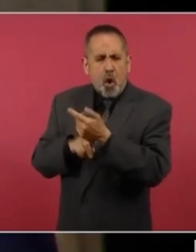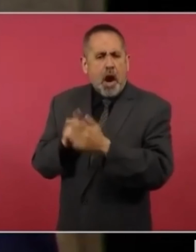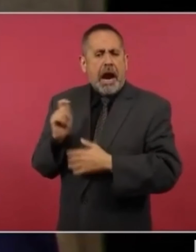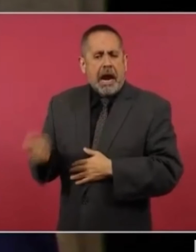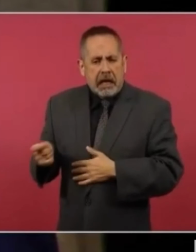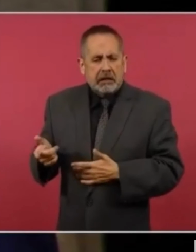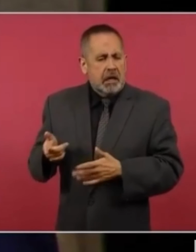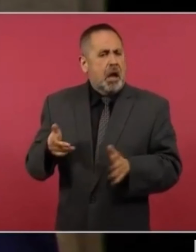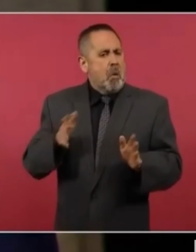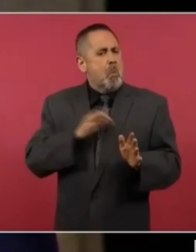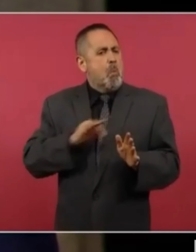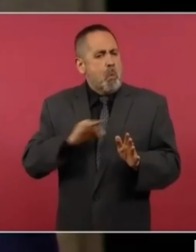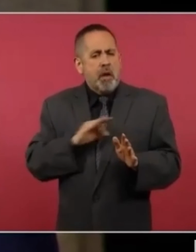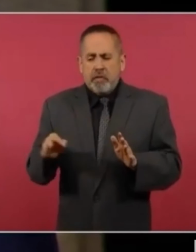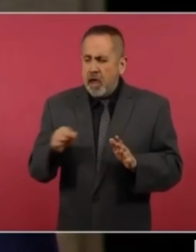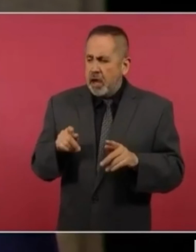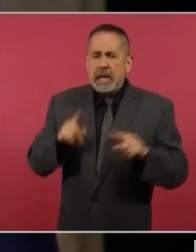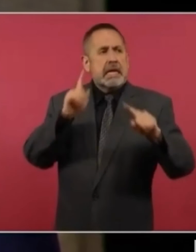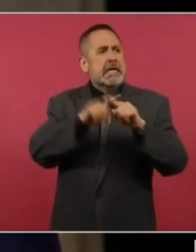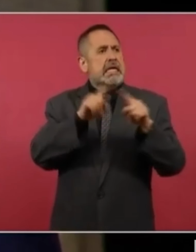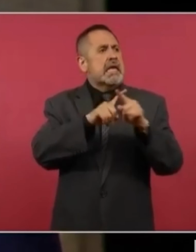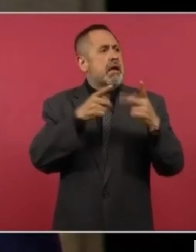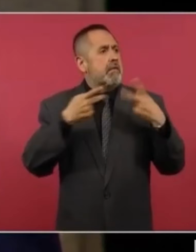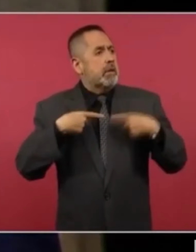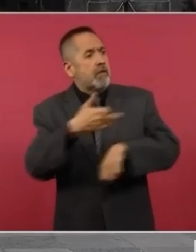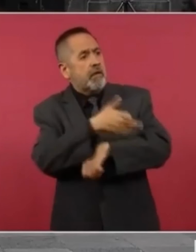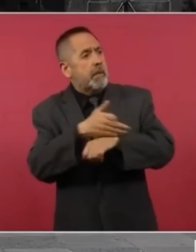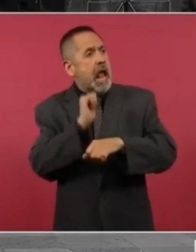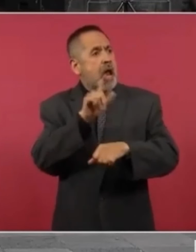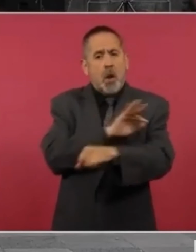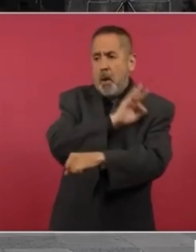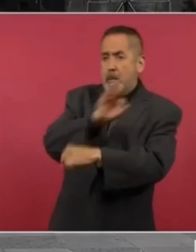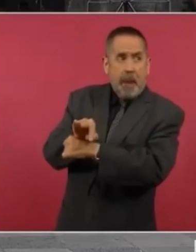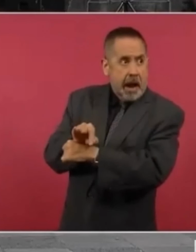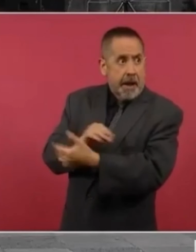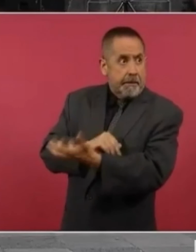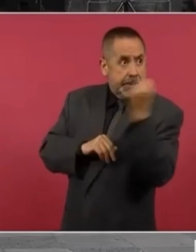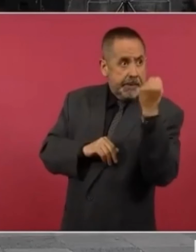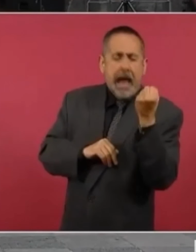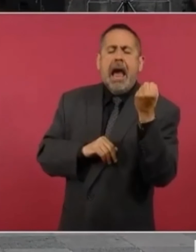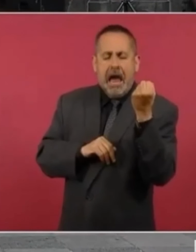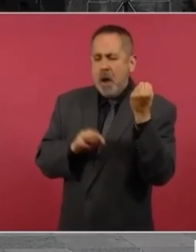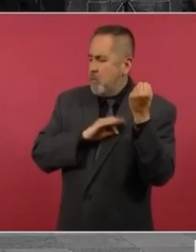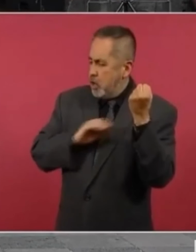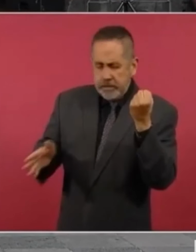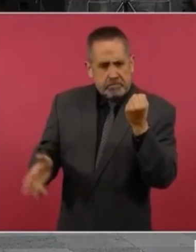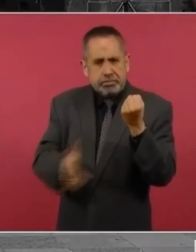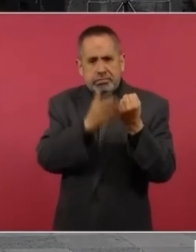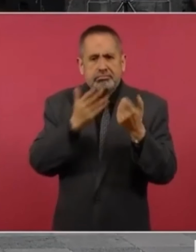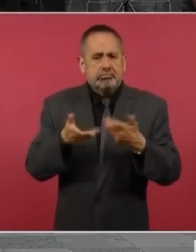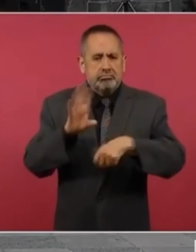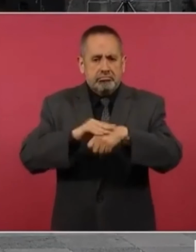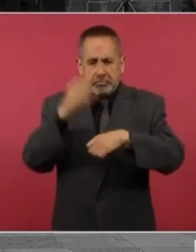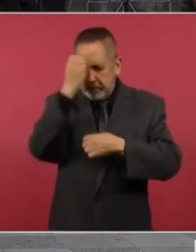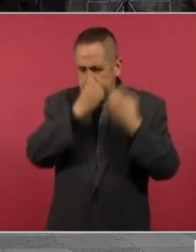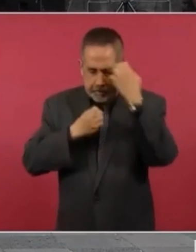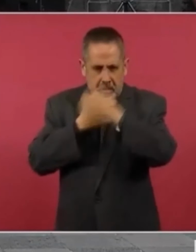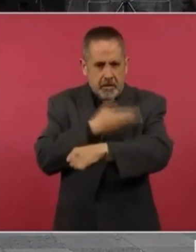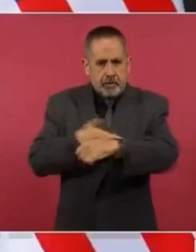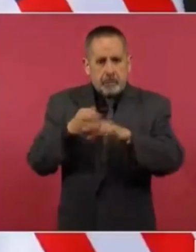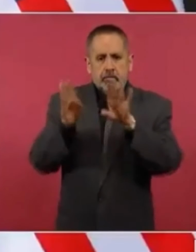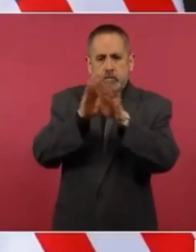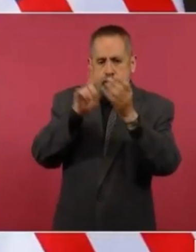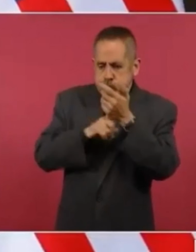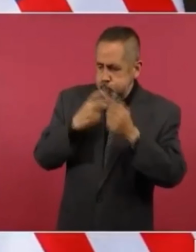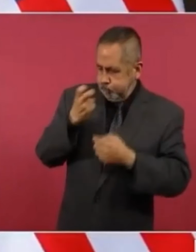que tener acceso a un patrocinador y se hace una evaluación y así